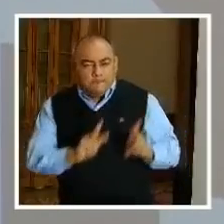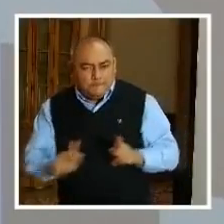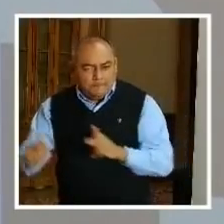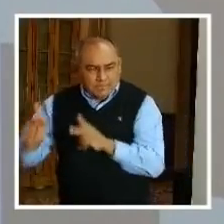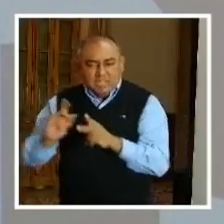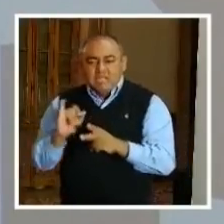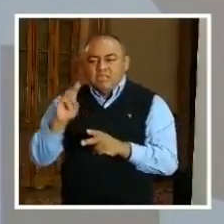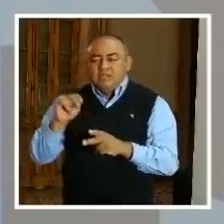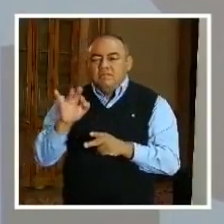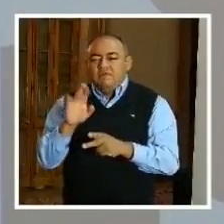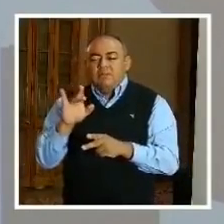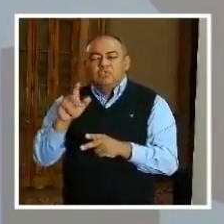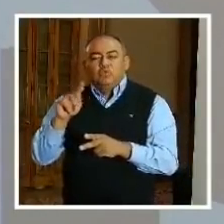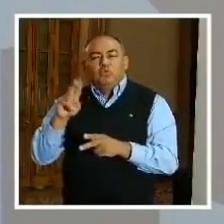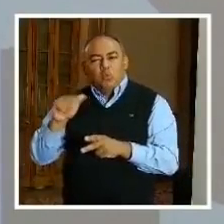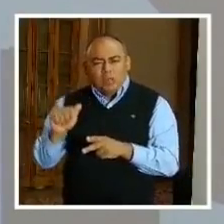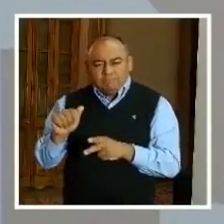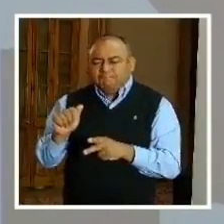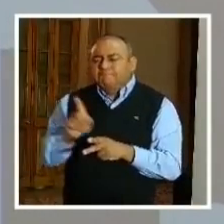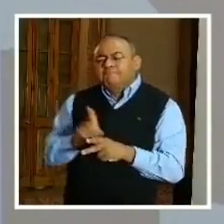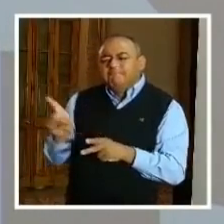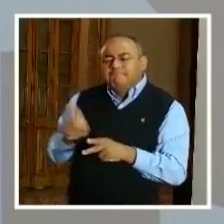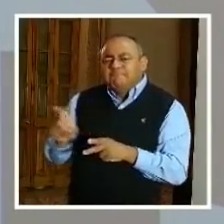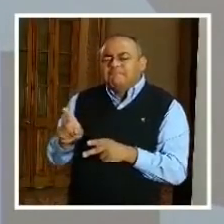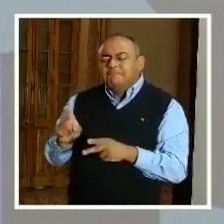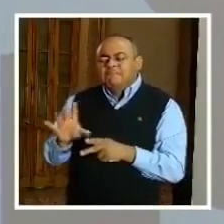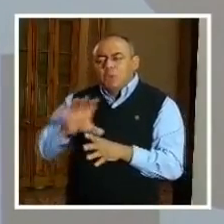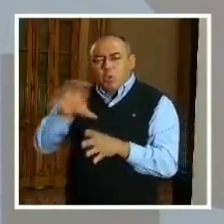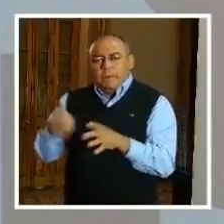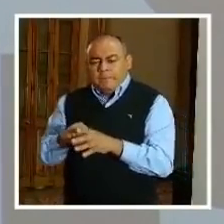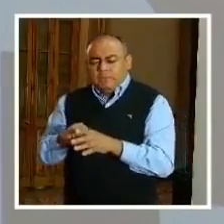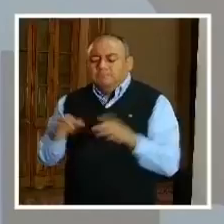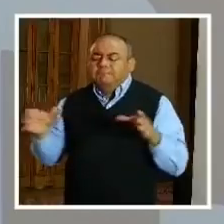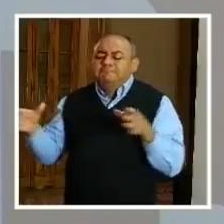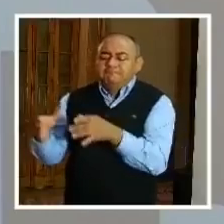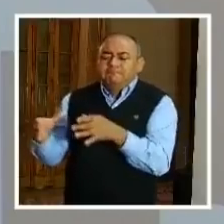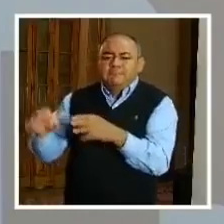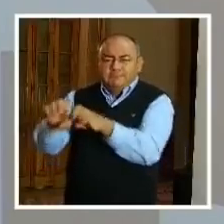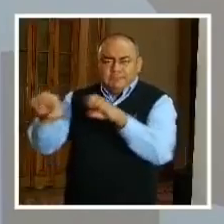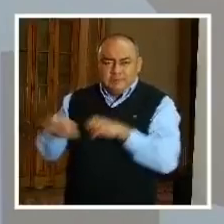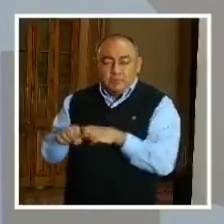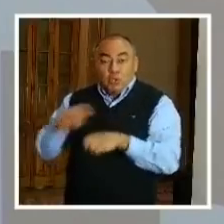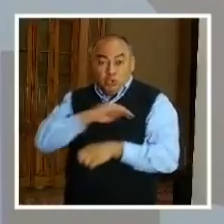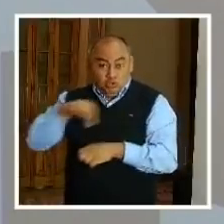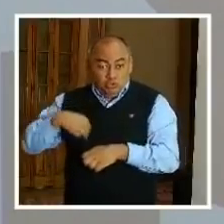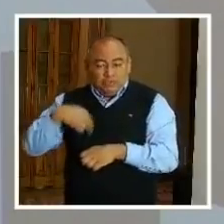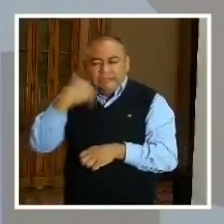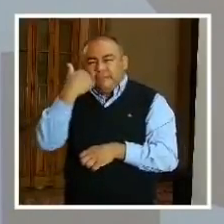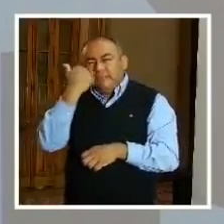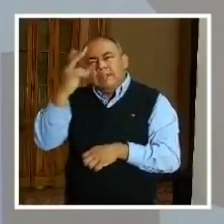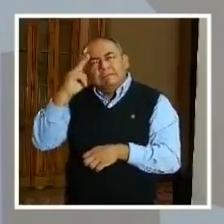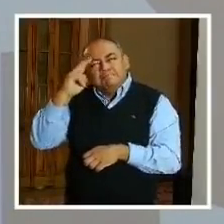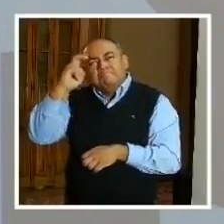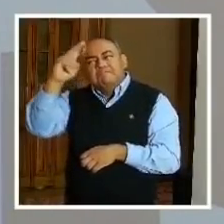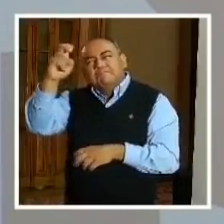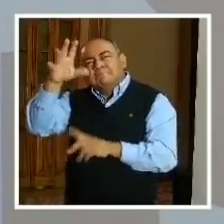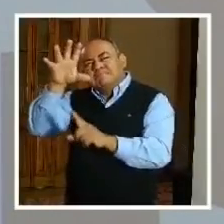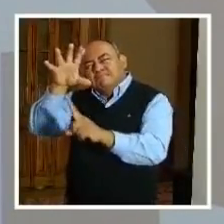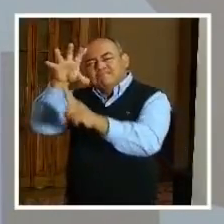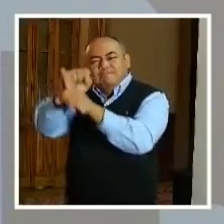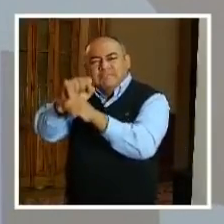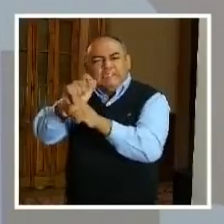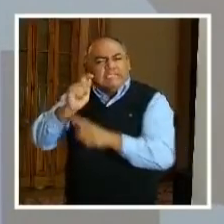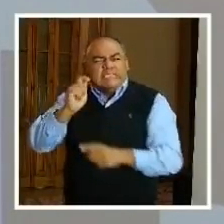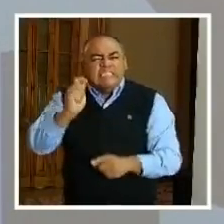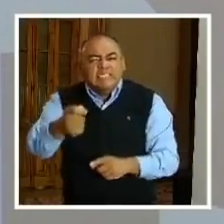e Infraestructura, que tenemos un gran sueño y que es tener